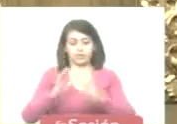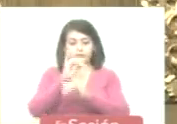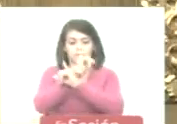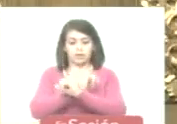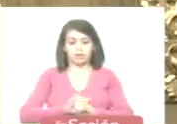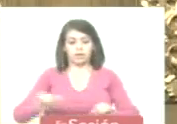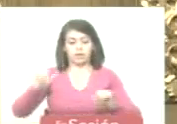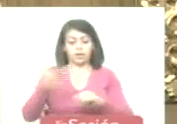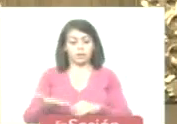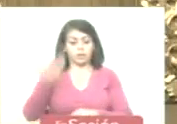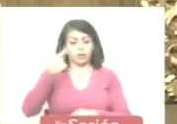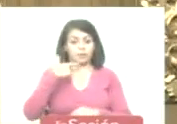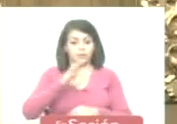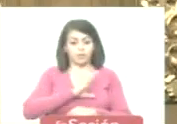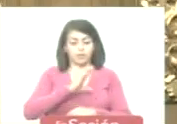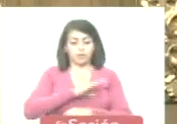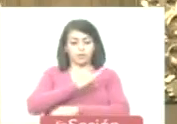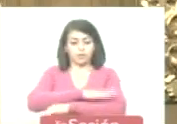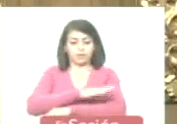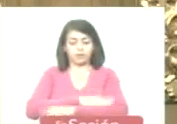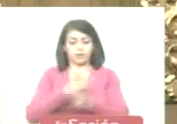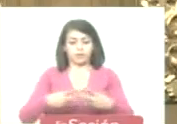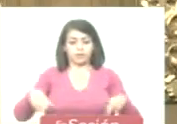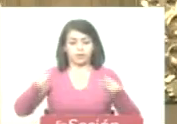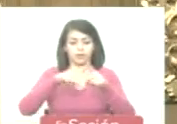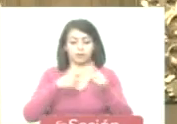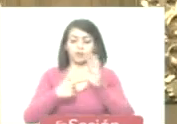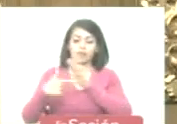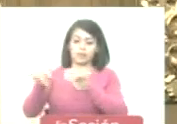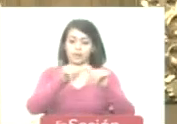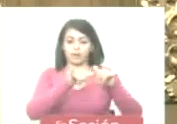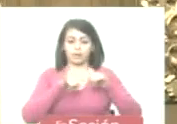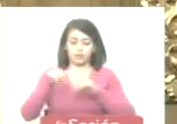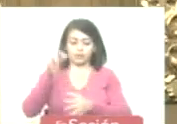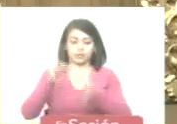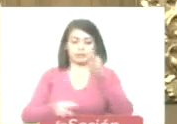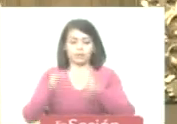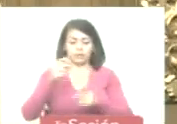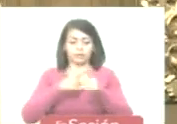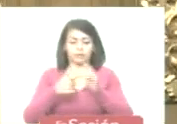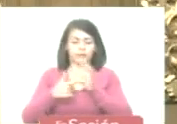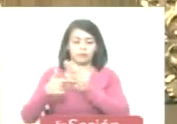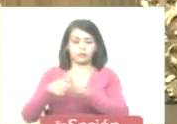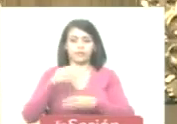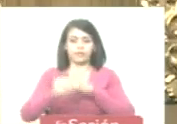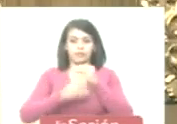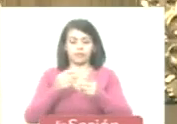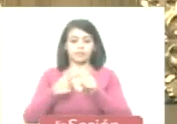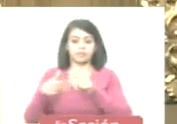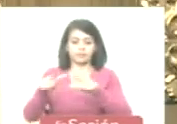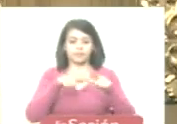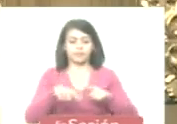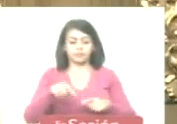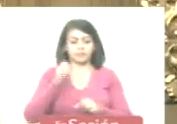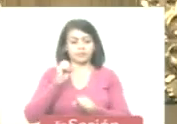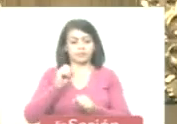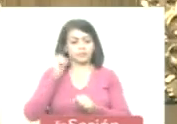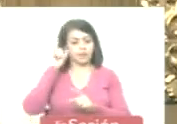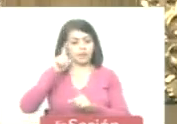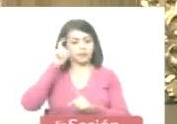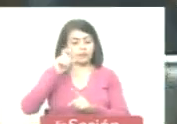y fundamenta su patrimonio moral y sus valores de libertad, igualdad, justicia y paz internacional en la doctrina de